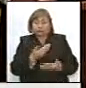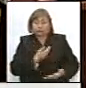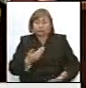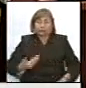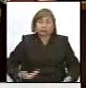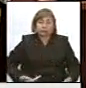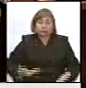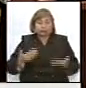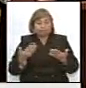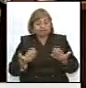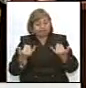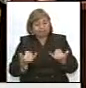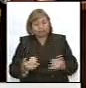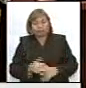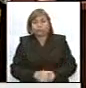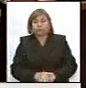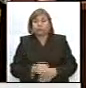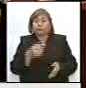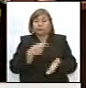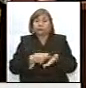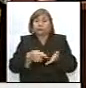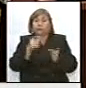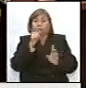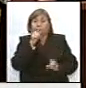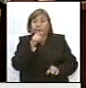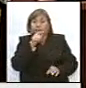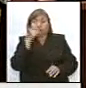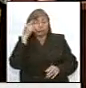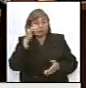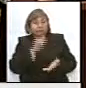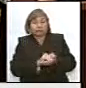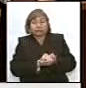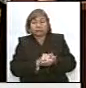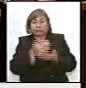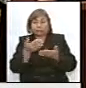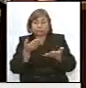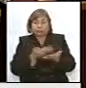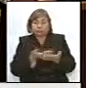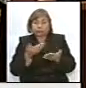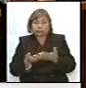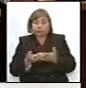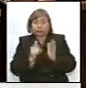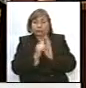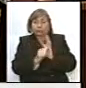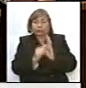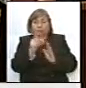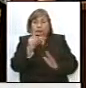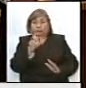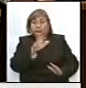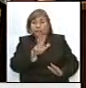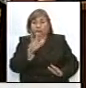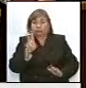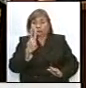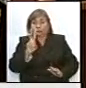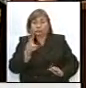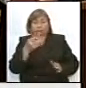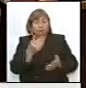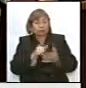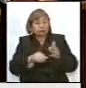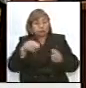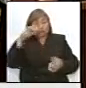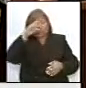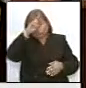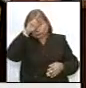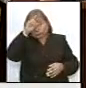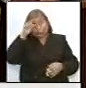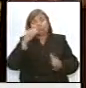de nuestra consideración. Nos dirigimos a usted para comunicarle, de conformidad con lo dispuesto en el artículo 132 de la Constitución Política del Perú